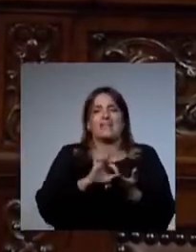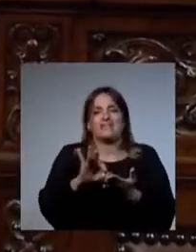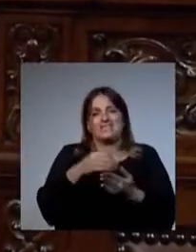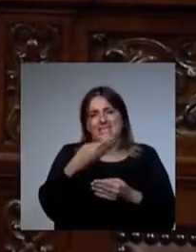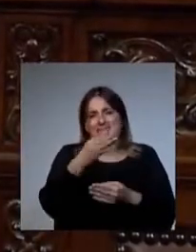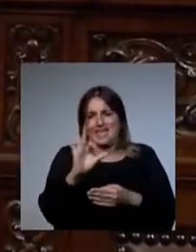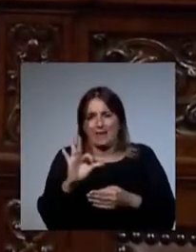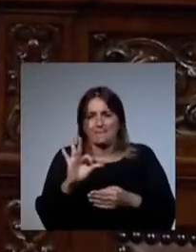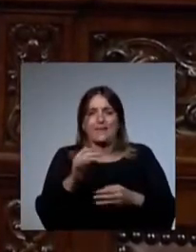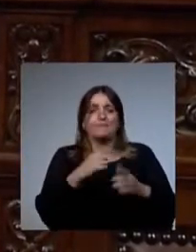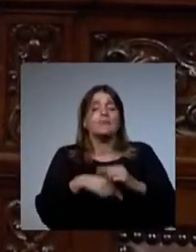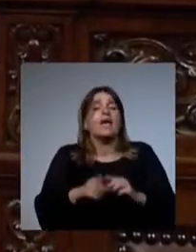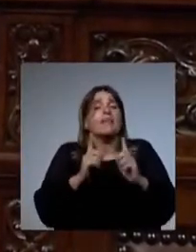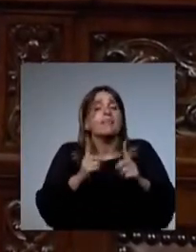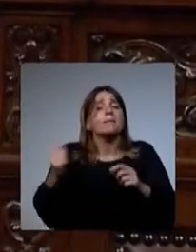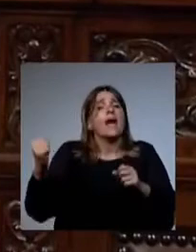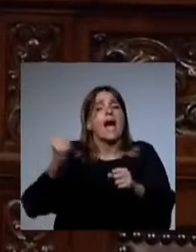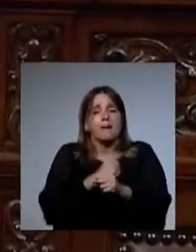Se aprobó también